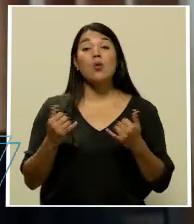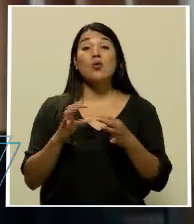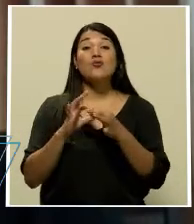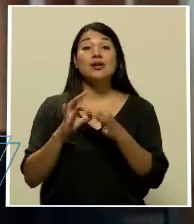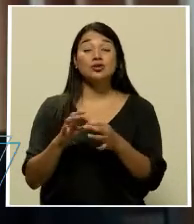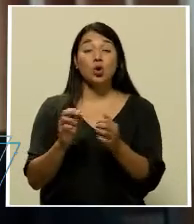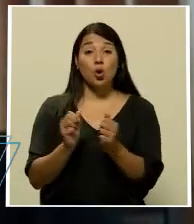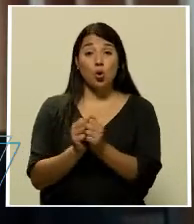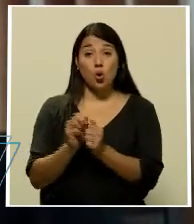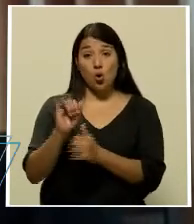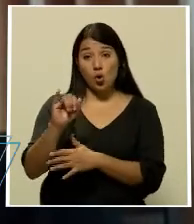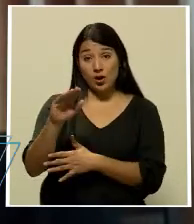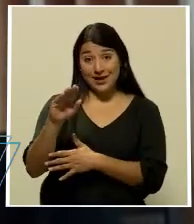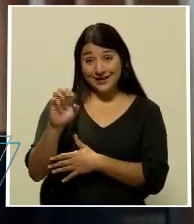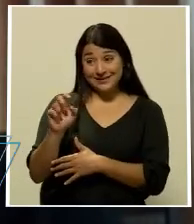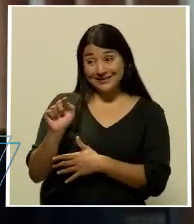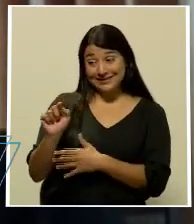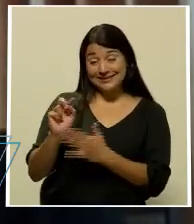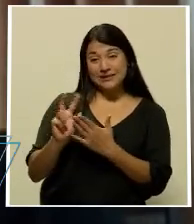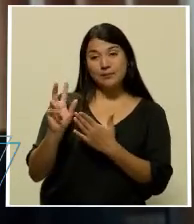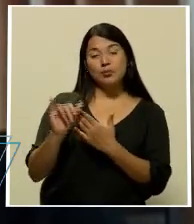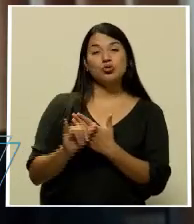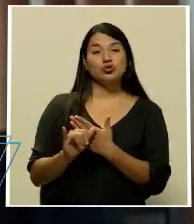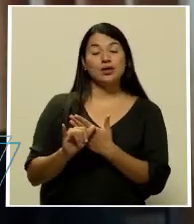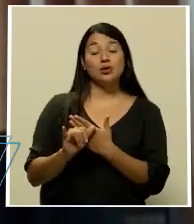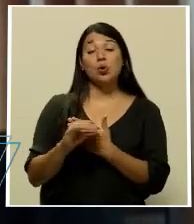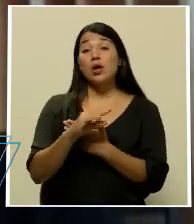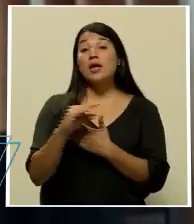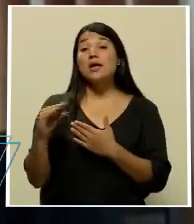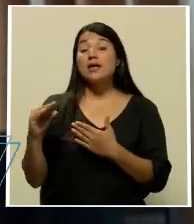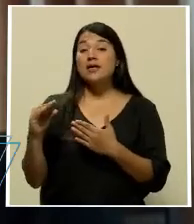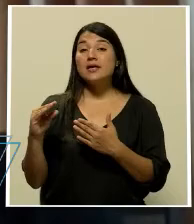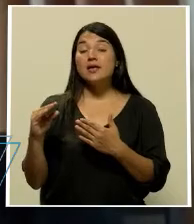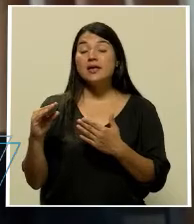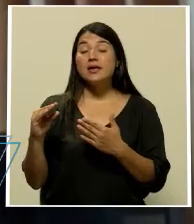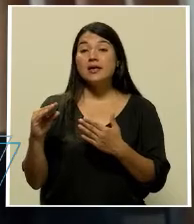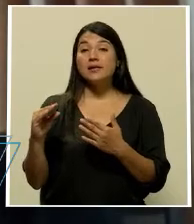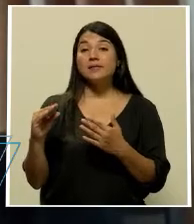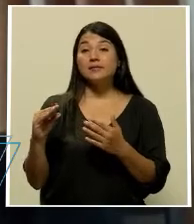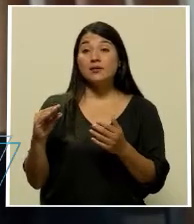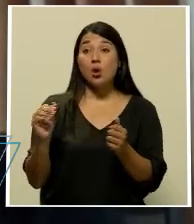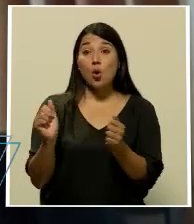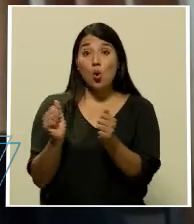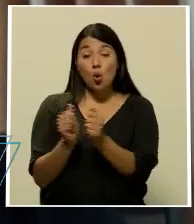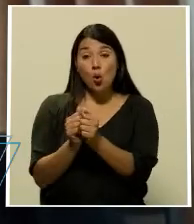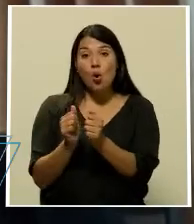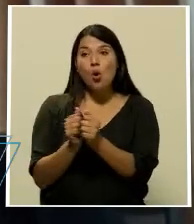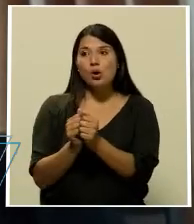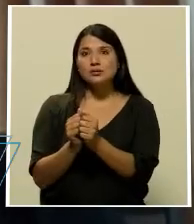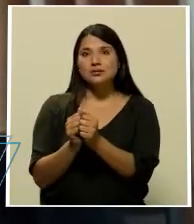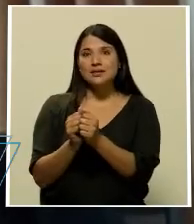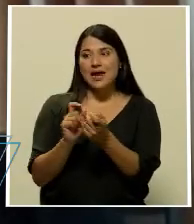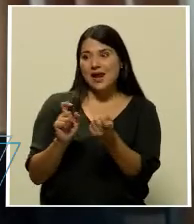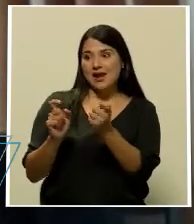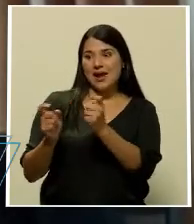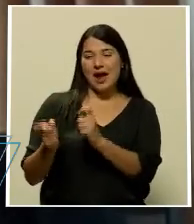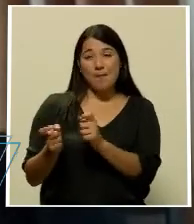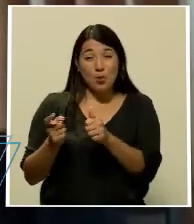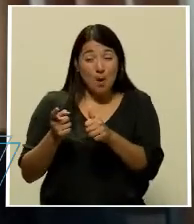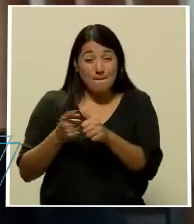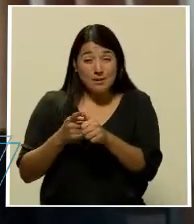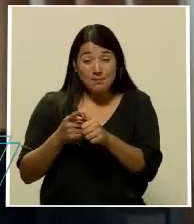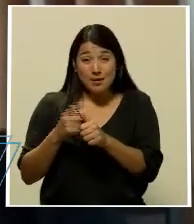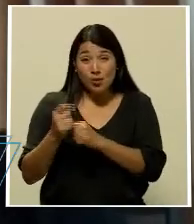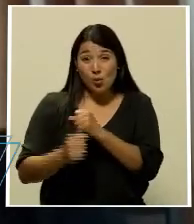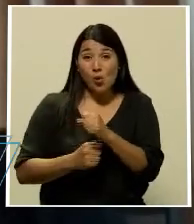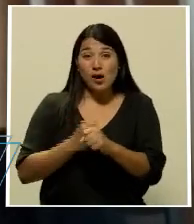del ICE, una operación de esta naturaleza y con el efecto que tiene solamente en los primeros años, porque la renegociación nos va a